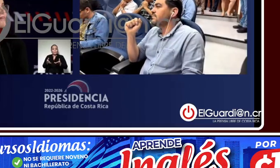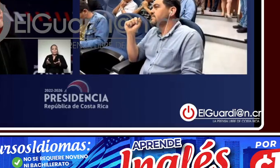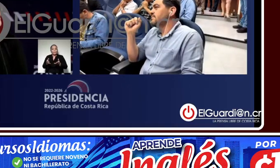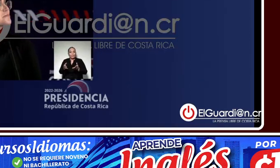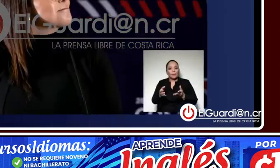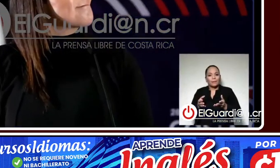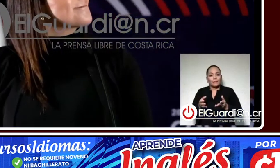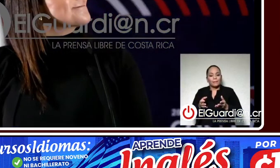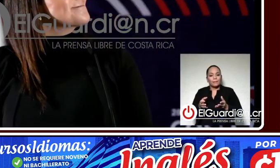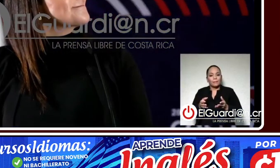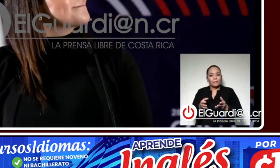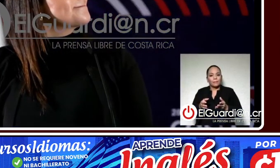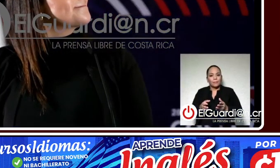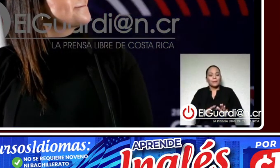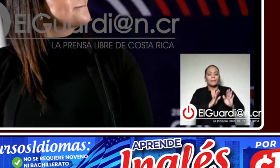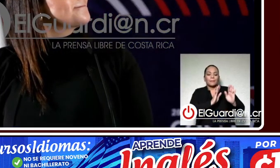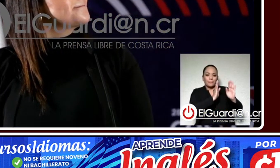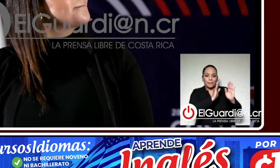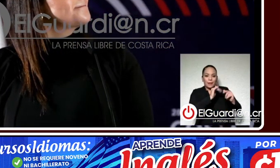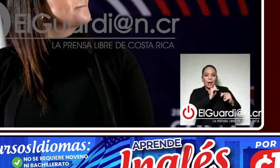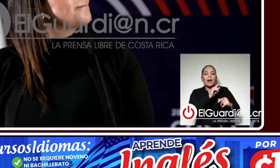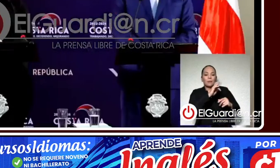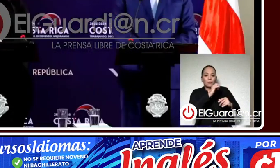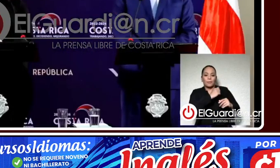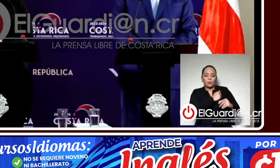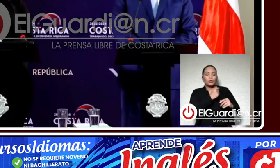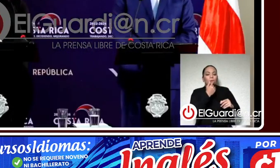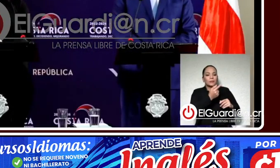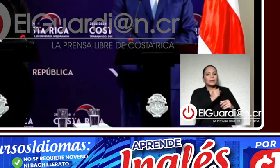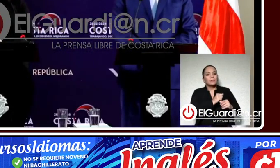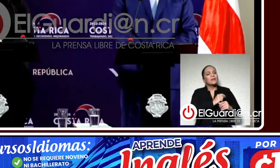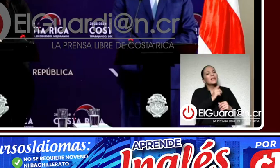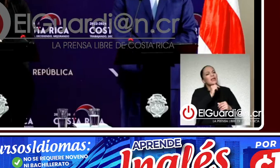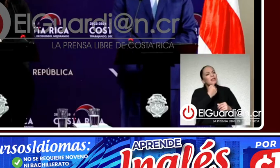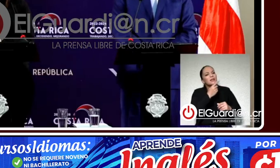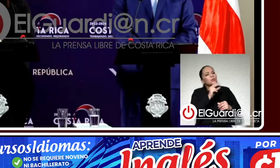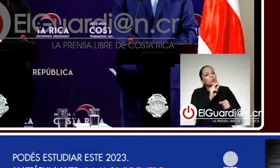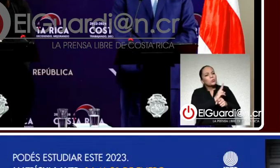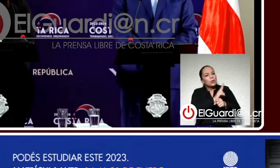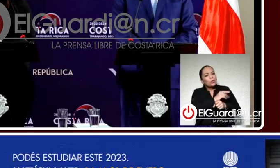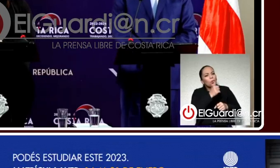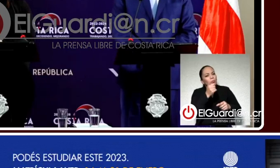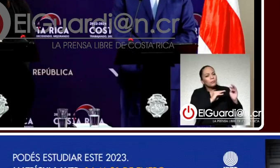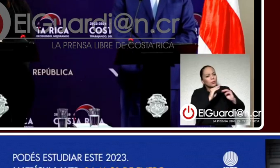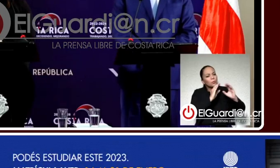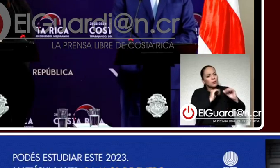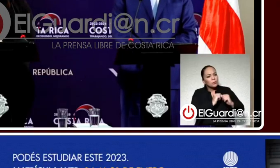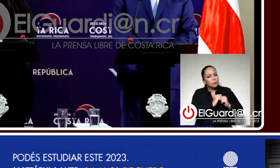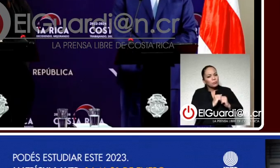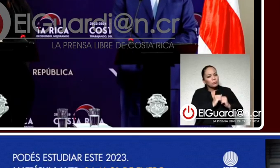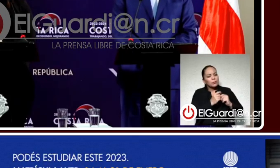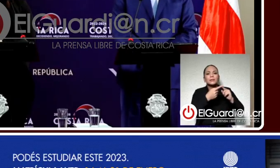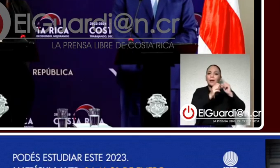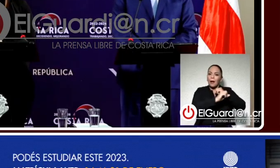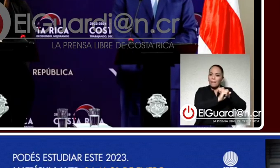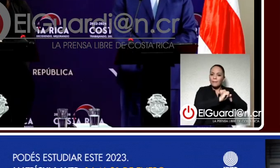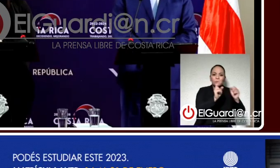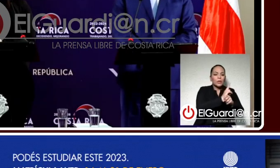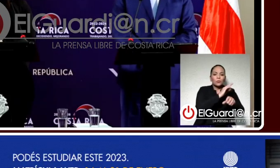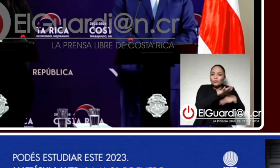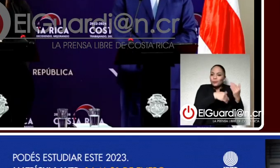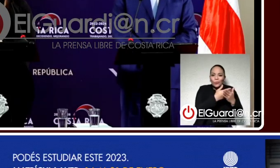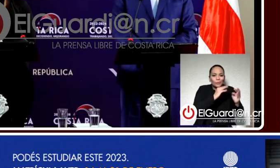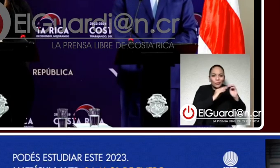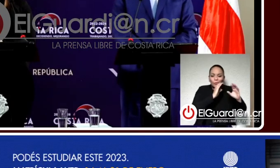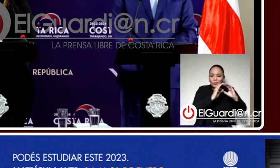soy el que le voy a repetir lo que yo dije. ¿Quién dice que no se usaron otros medios? Sí, desde la campaña. Se usaron todos los